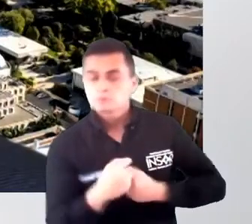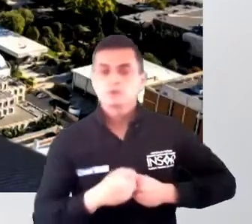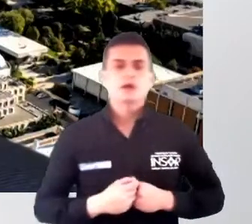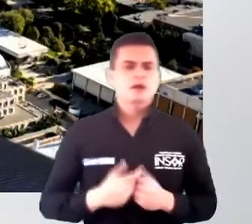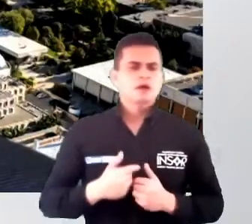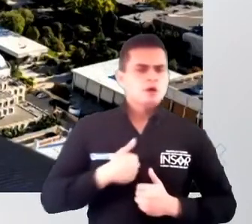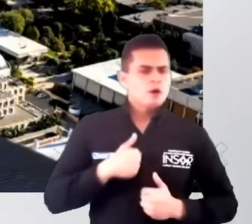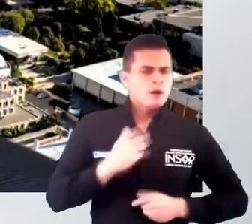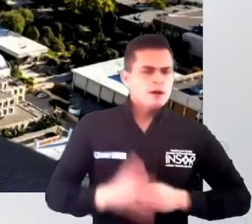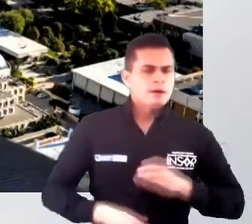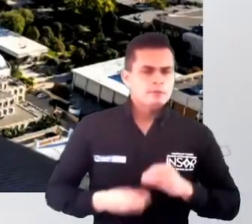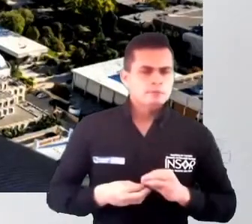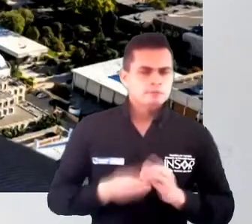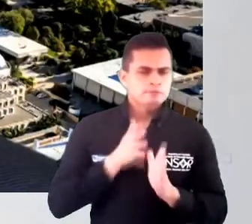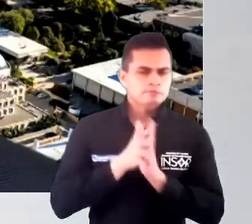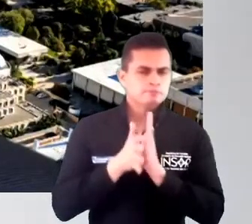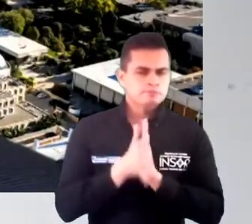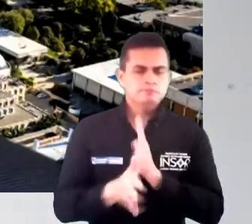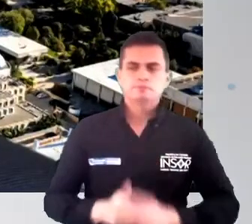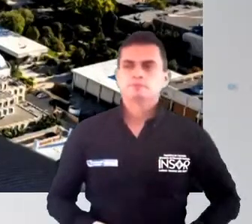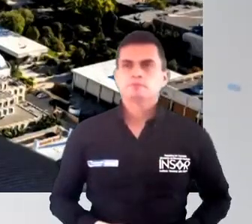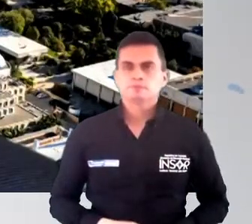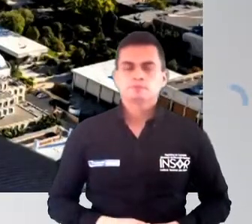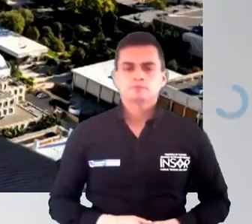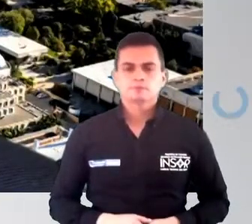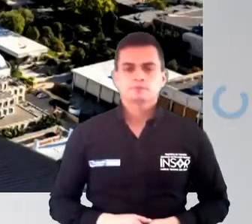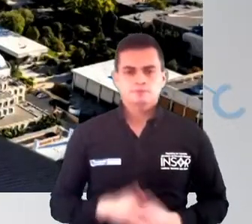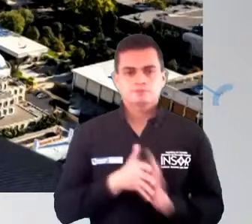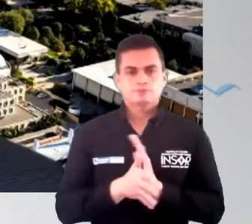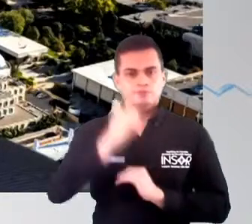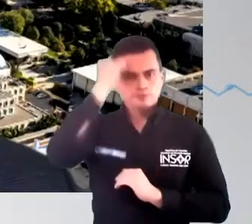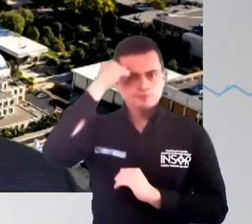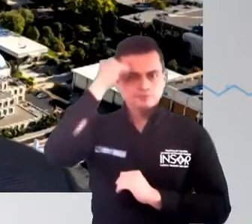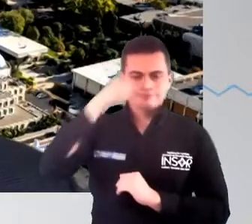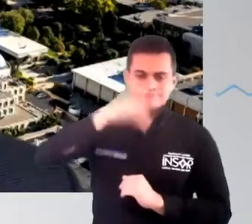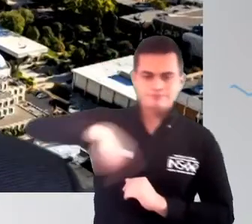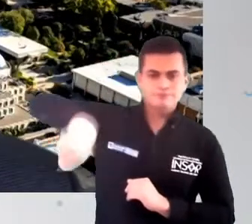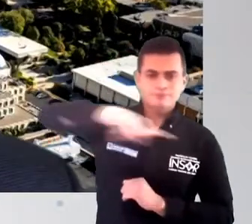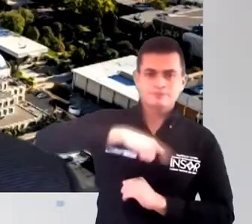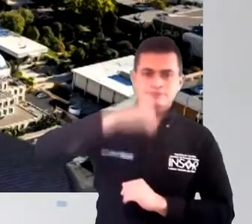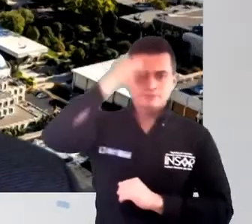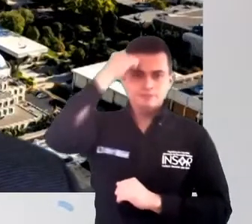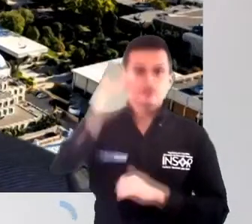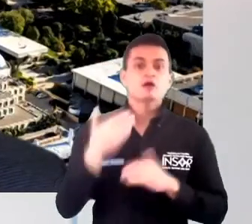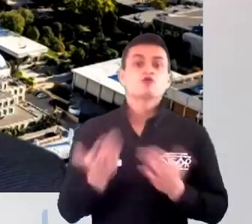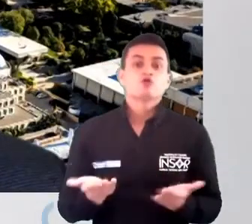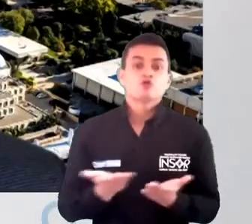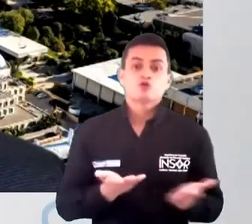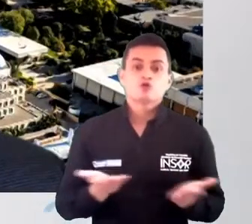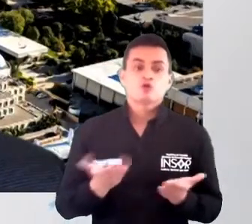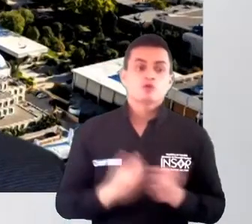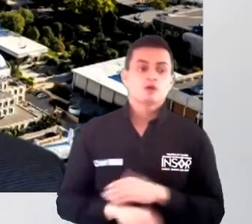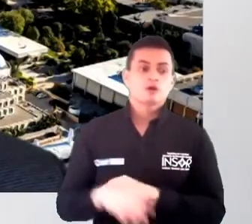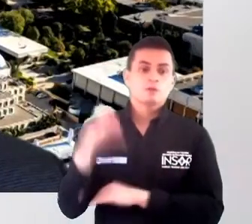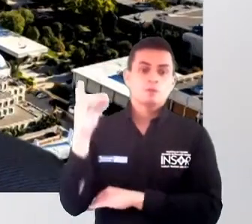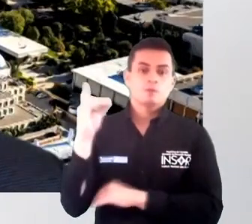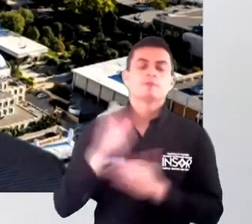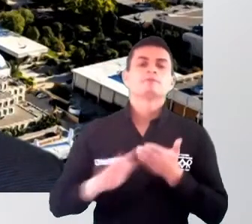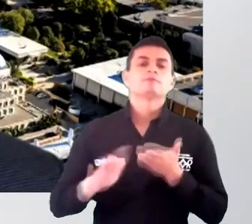hay algo más que me gustaría mediar y decirles a los docentes en Bolivia. En